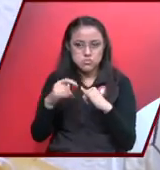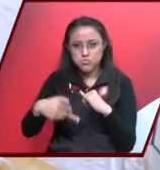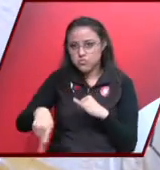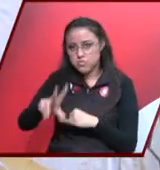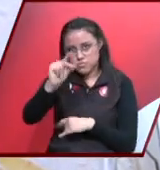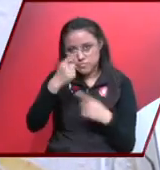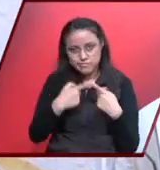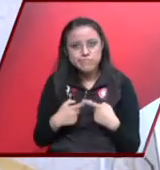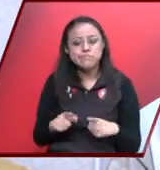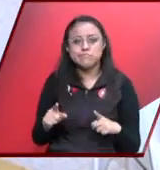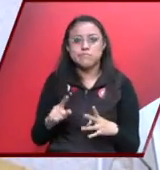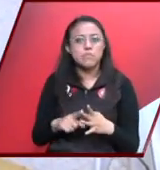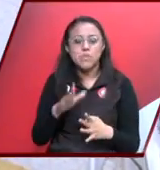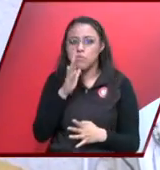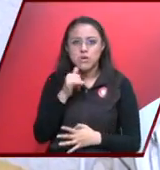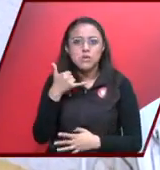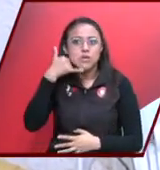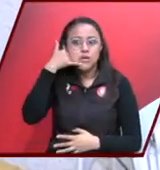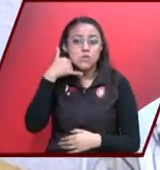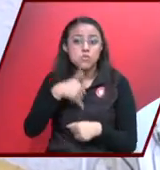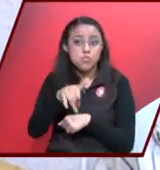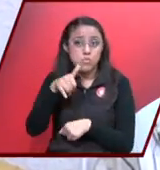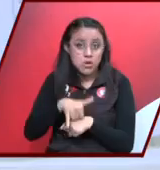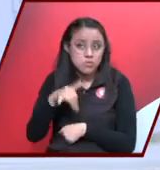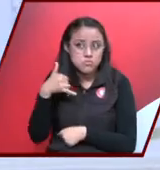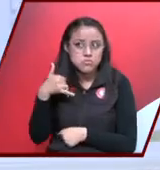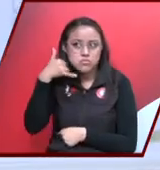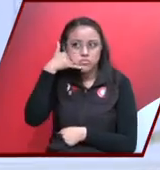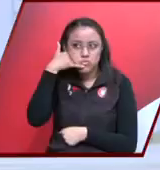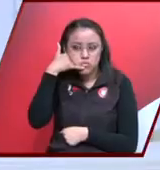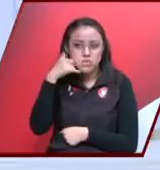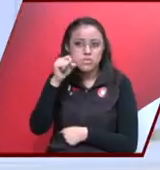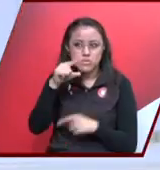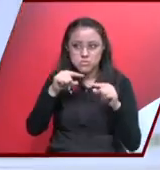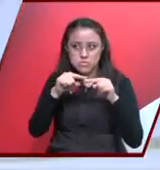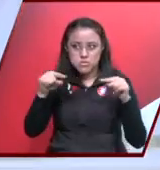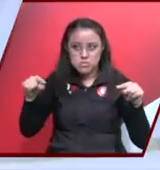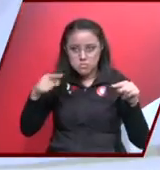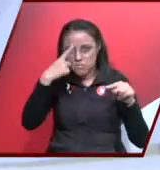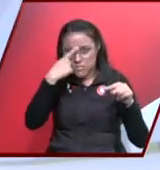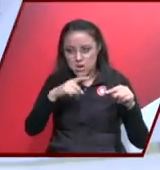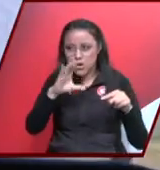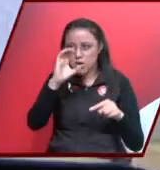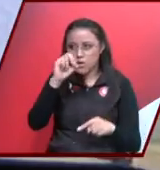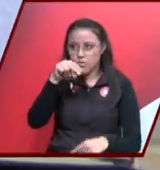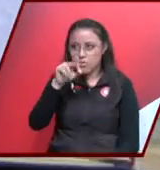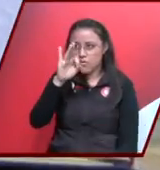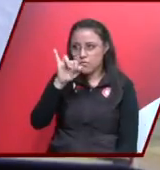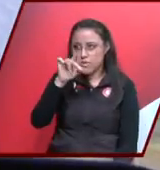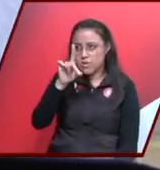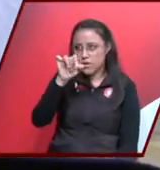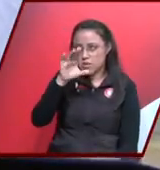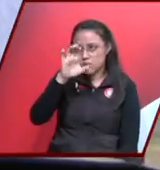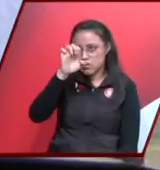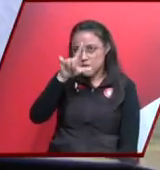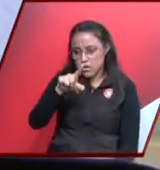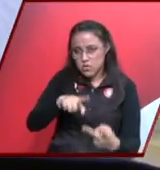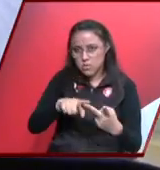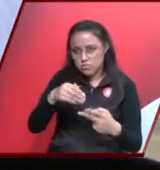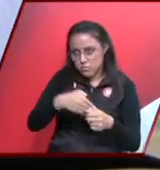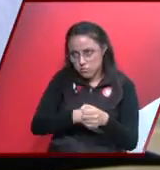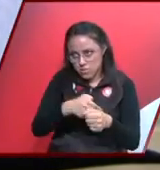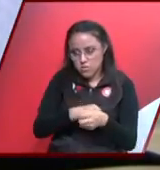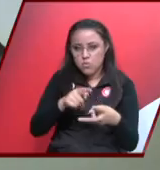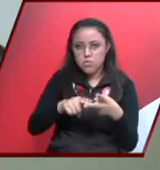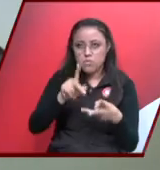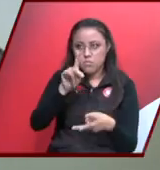públicas. No pueden llamarte de números telefónicos que aparezcan en el identificador de llamadas como confidencial, oculto, privado o